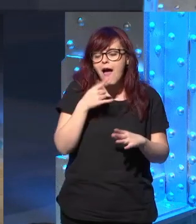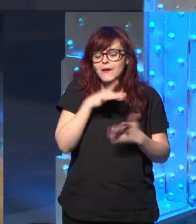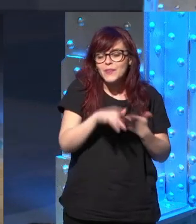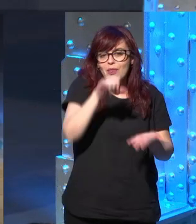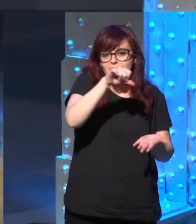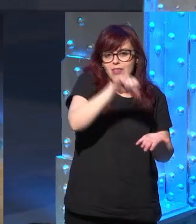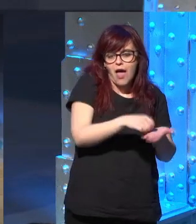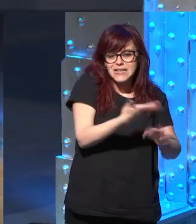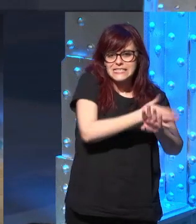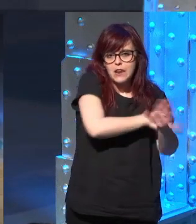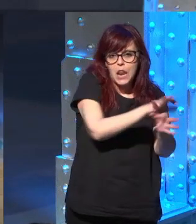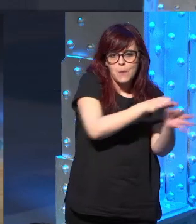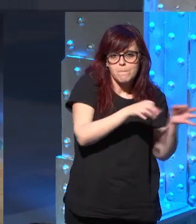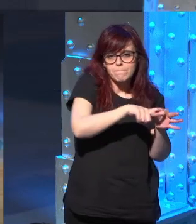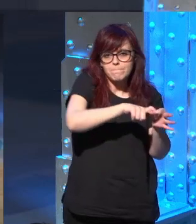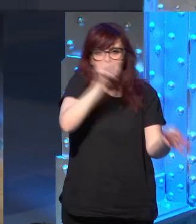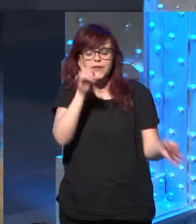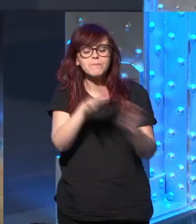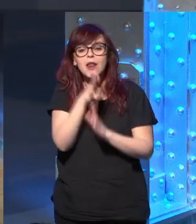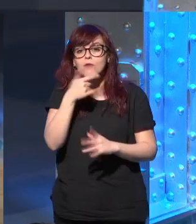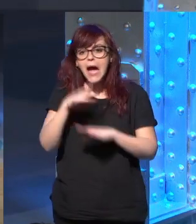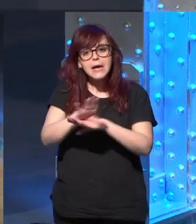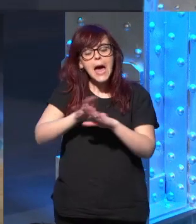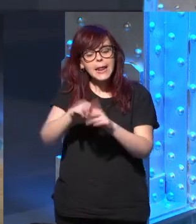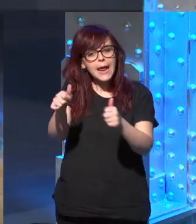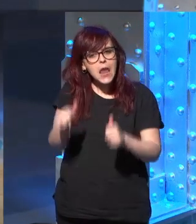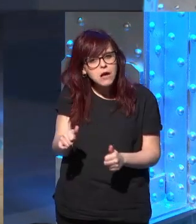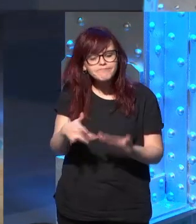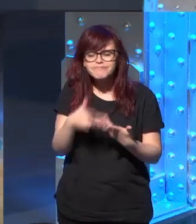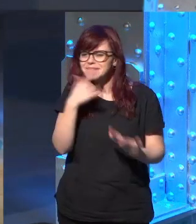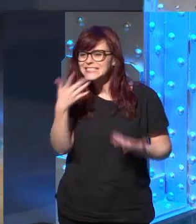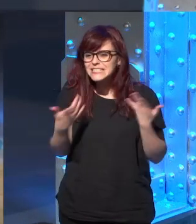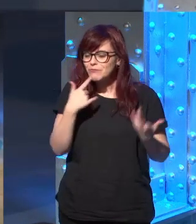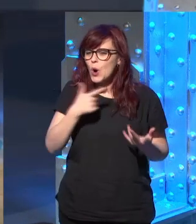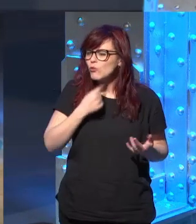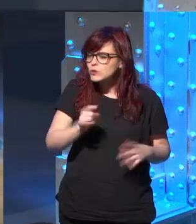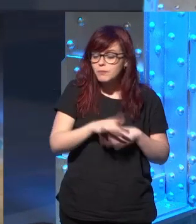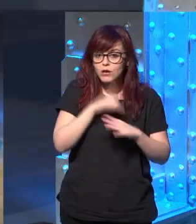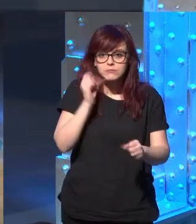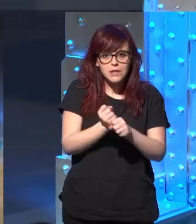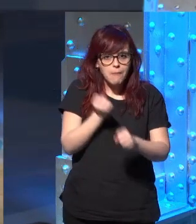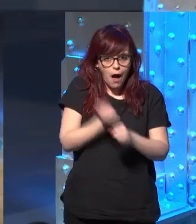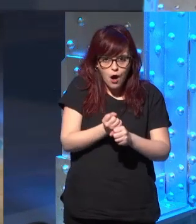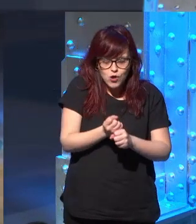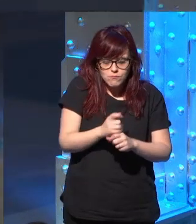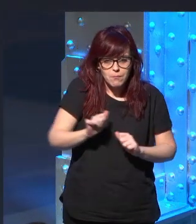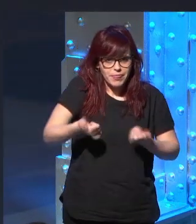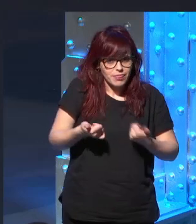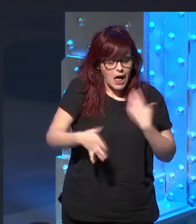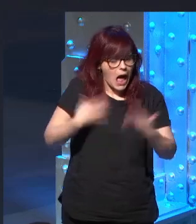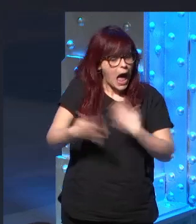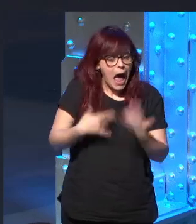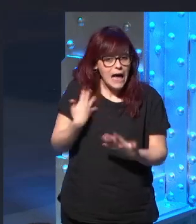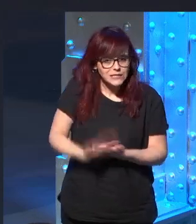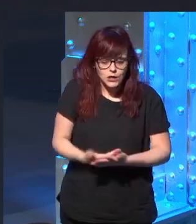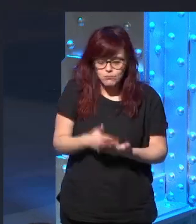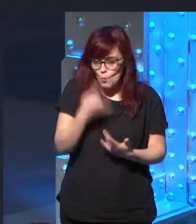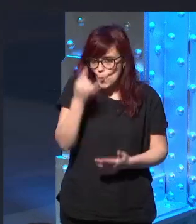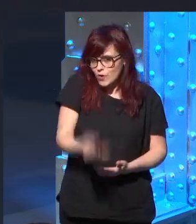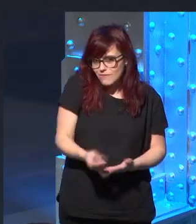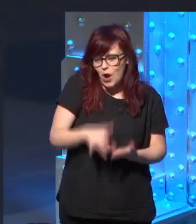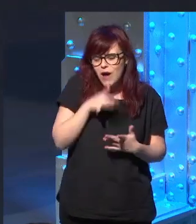me sentí muy desilusionada con la carrera, no me gustó mucho, pero enseguida me puse a trabajar y descubrí una profesión maravillosa de la que estoy totalmente